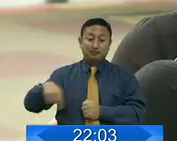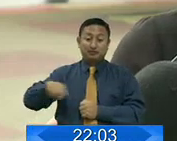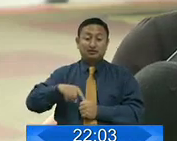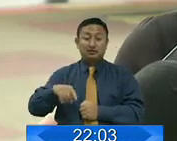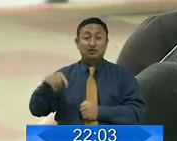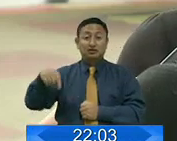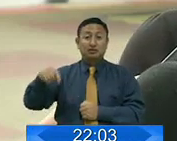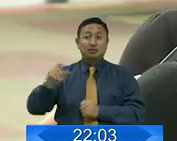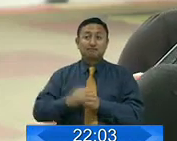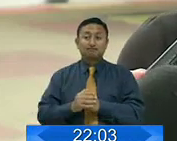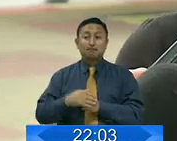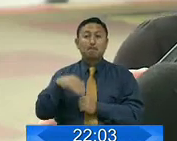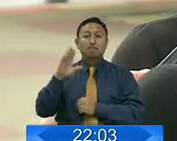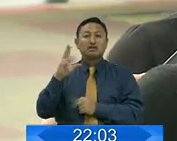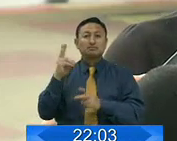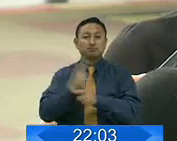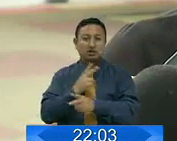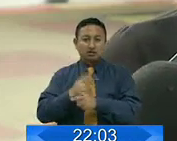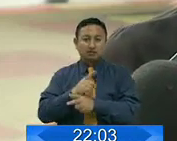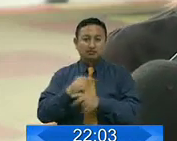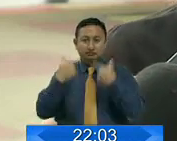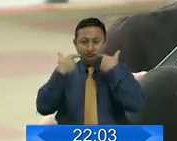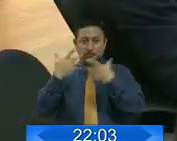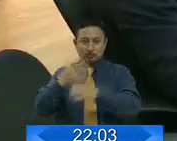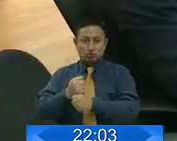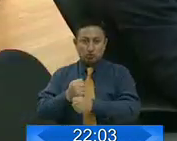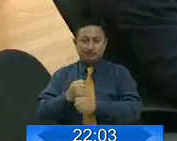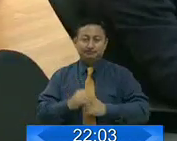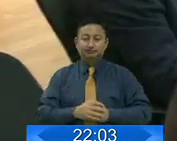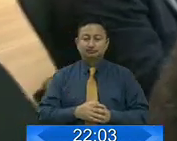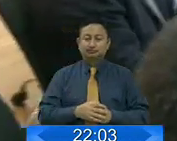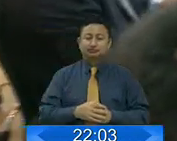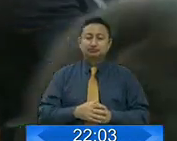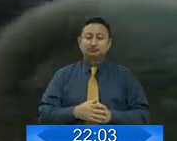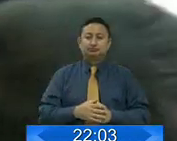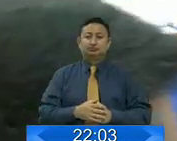factor de mayor vulnerabilidad y mayores riesgos de seguridad. Informó Marilyn Jaramillo.